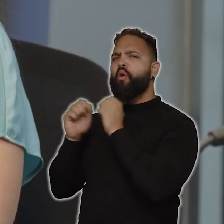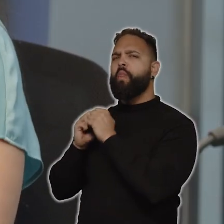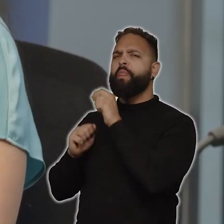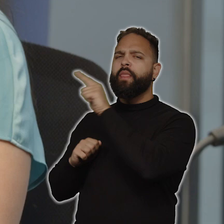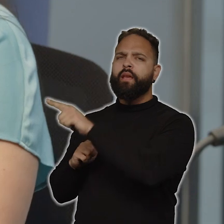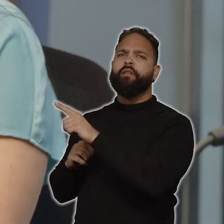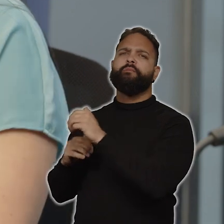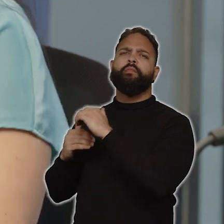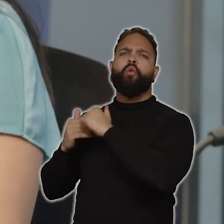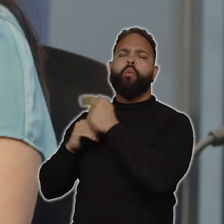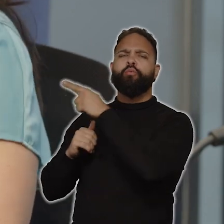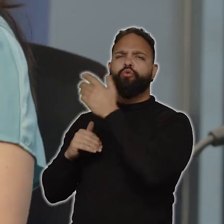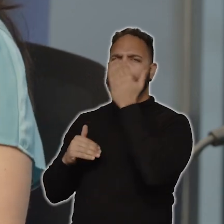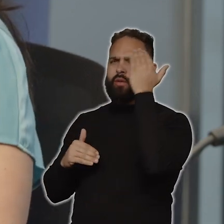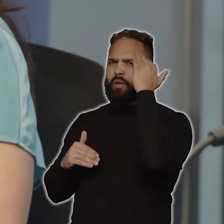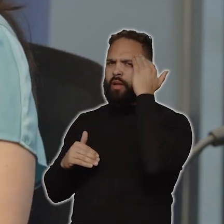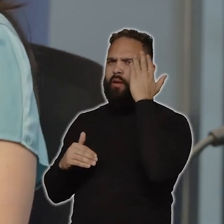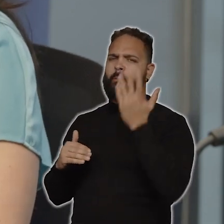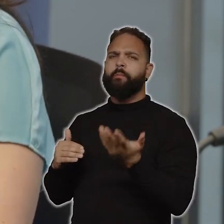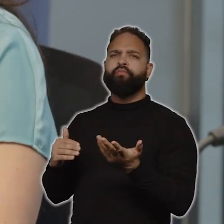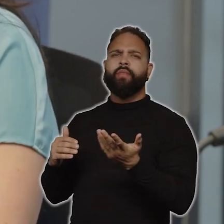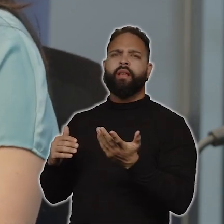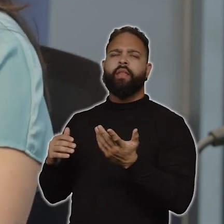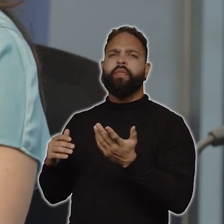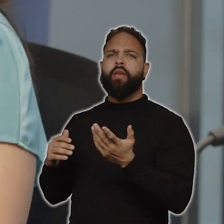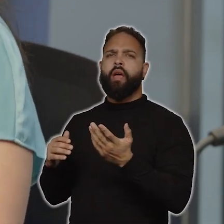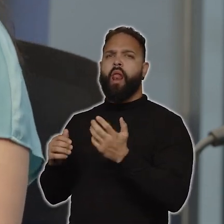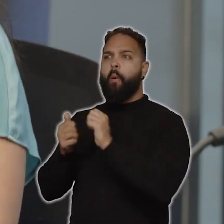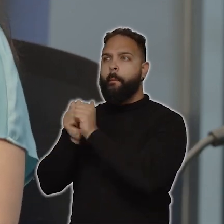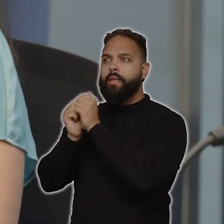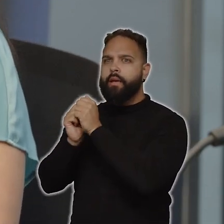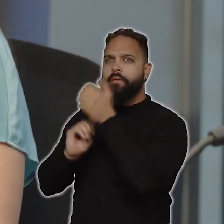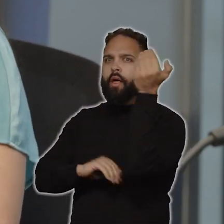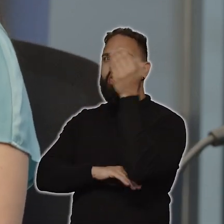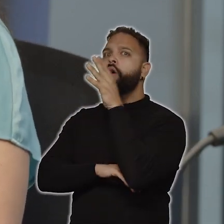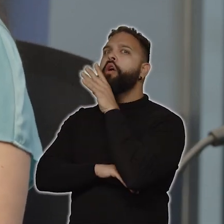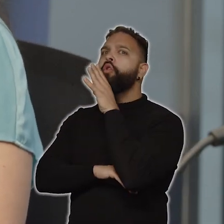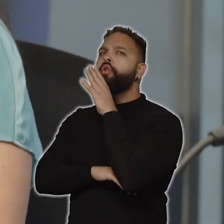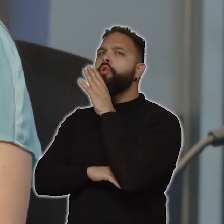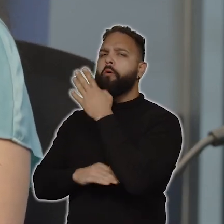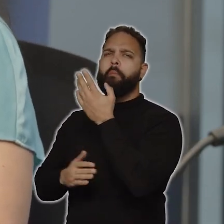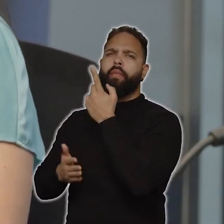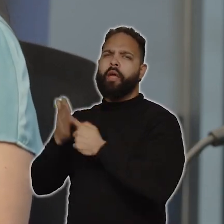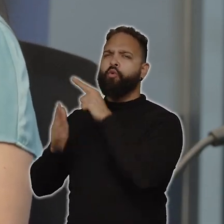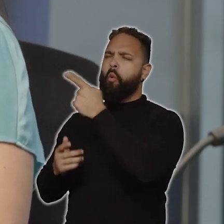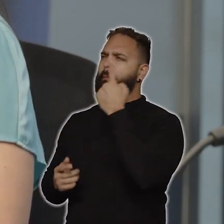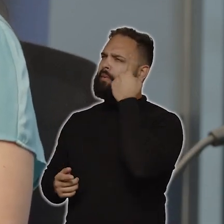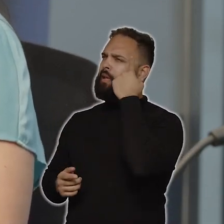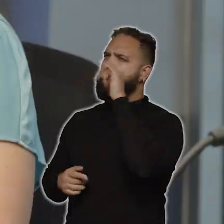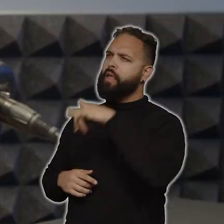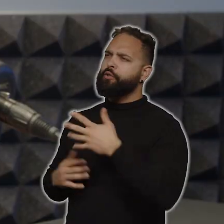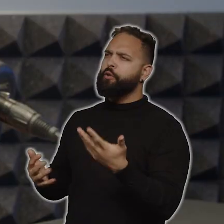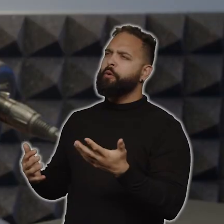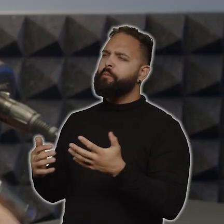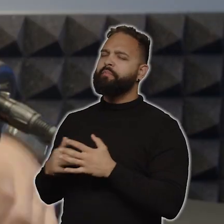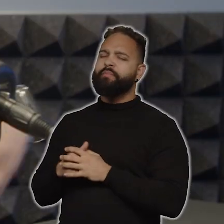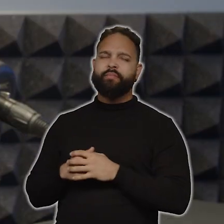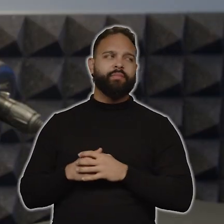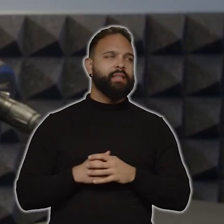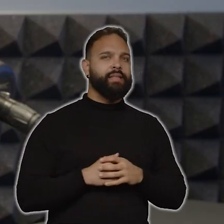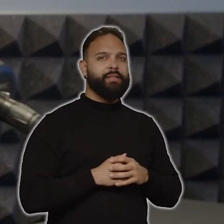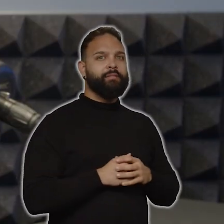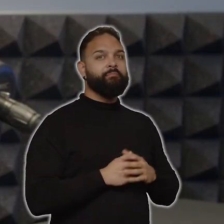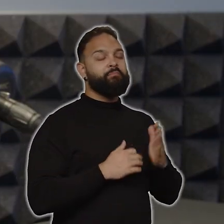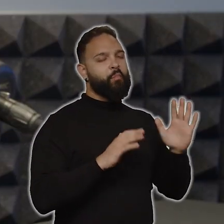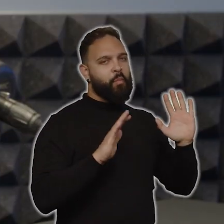poco sobre cómo tú te enteraste de este certamen, quién te lo mencionó, qué pensaste cuando viste esa convocatoria. Bueno, pues